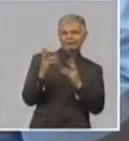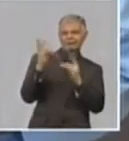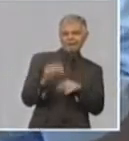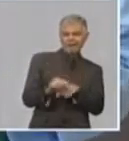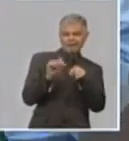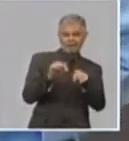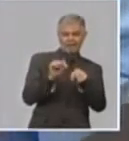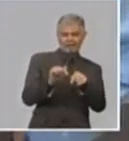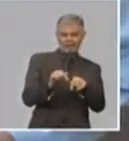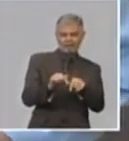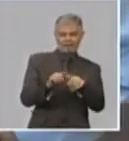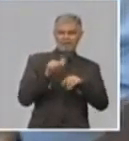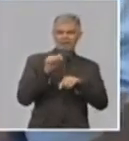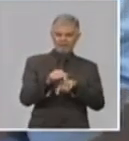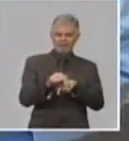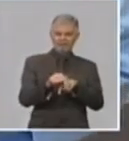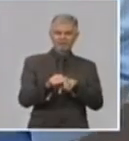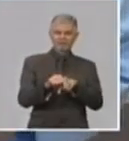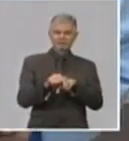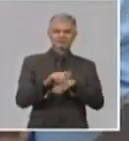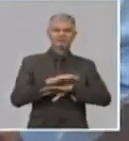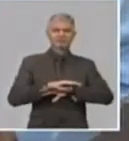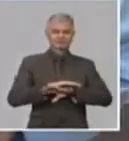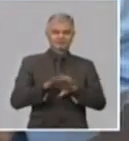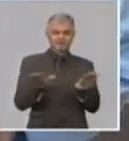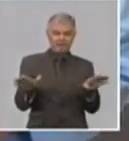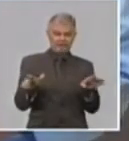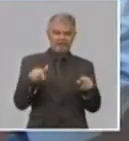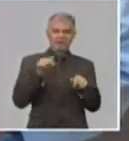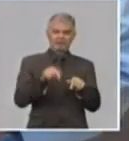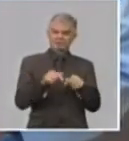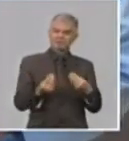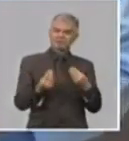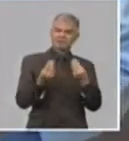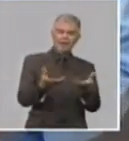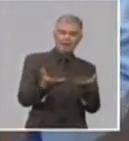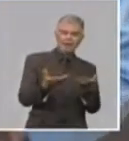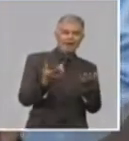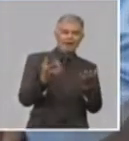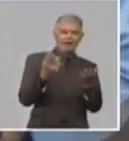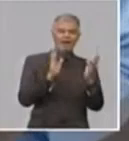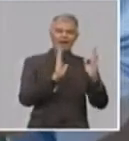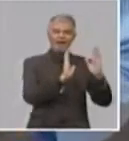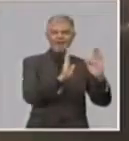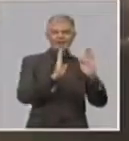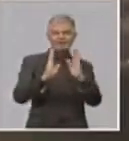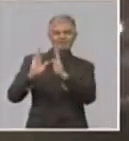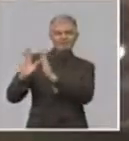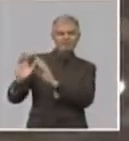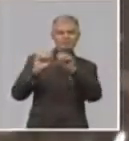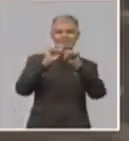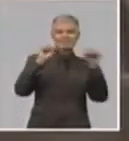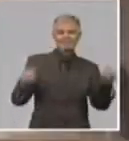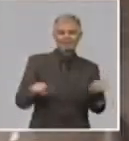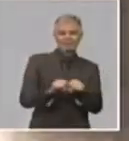y muestra. Y esto es lo que le confiere la clasificación de sistema